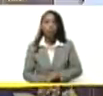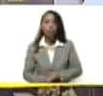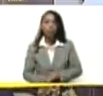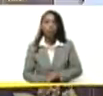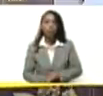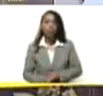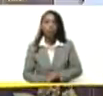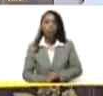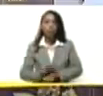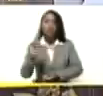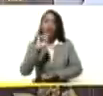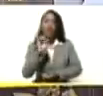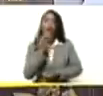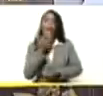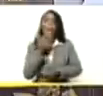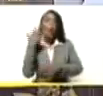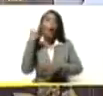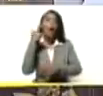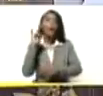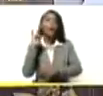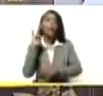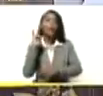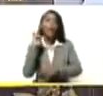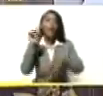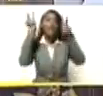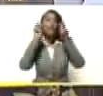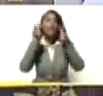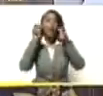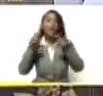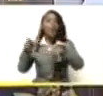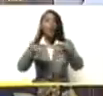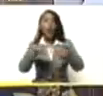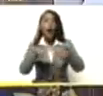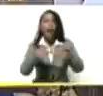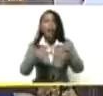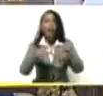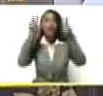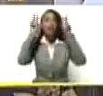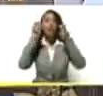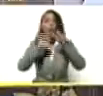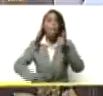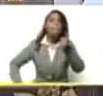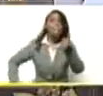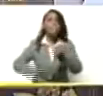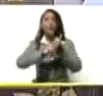si no existieran las nuevas regiones y las nuevas potencias